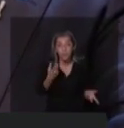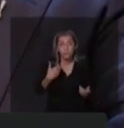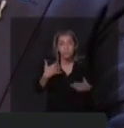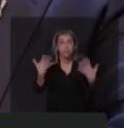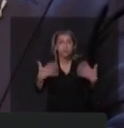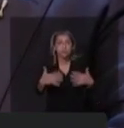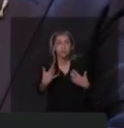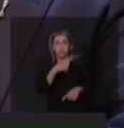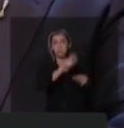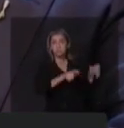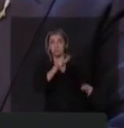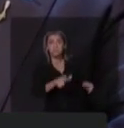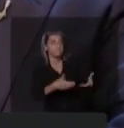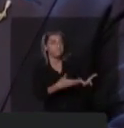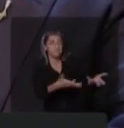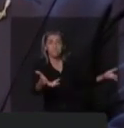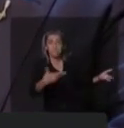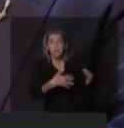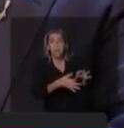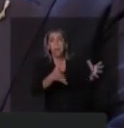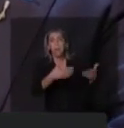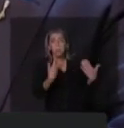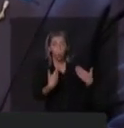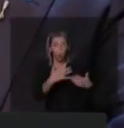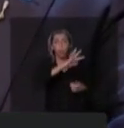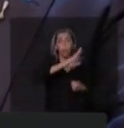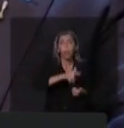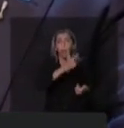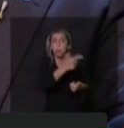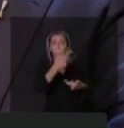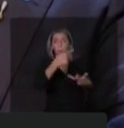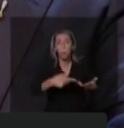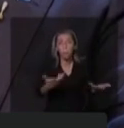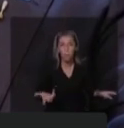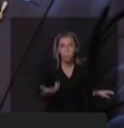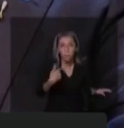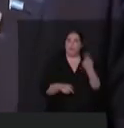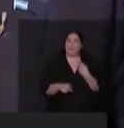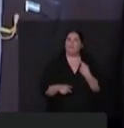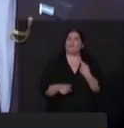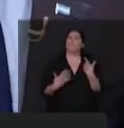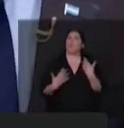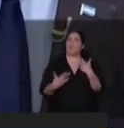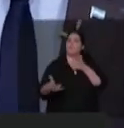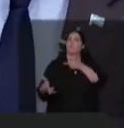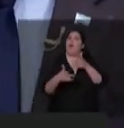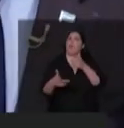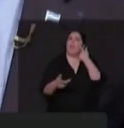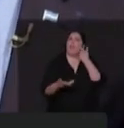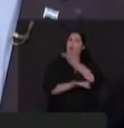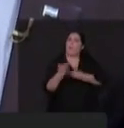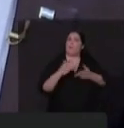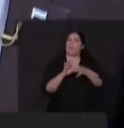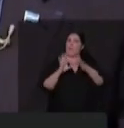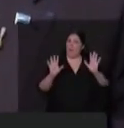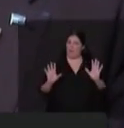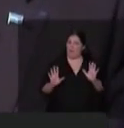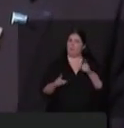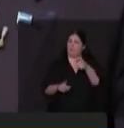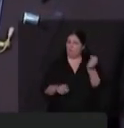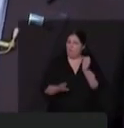analizar estas dos perspectivas estas dos visiones depositarlas también en el voto del domingo es importante es una